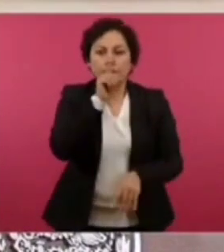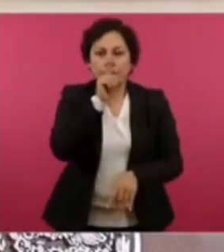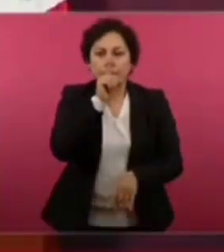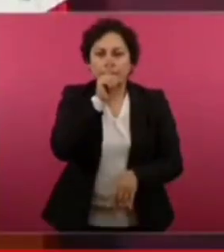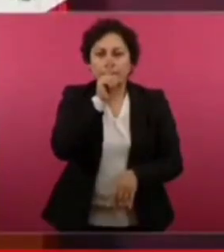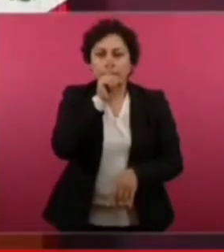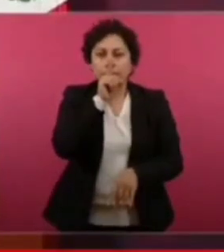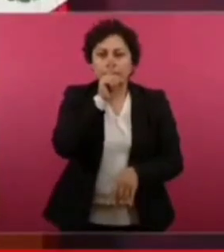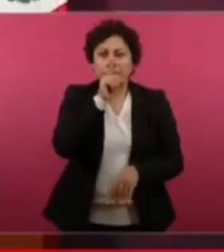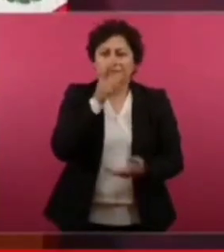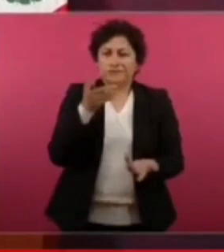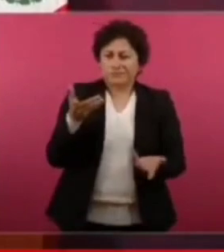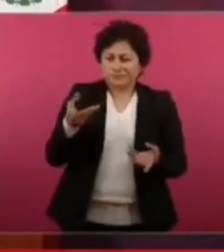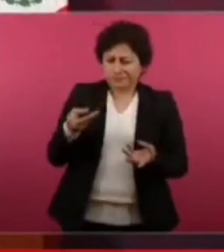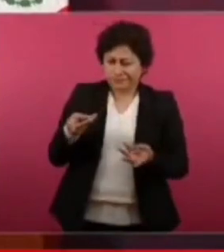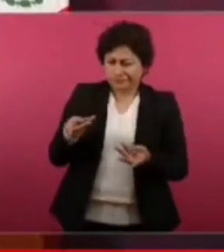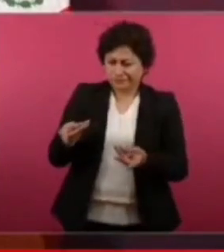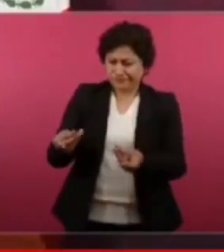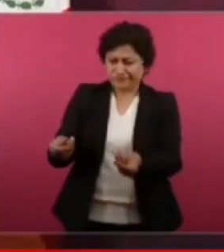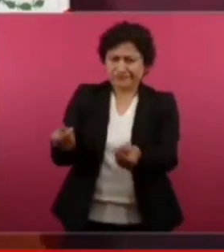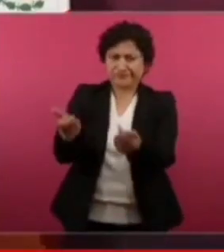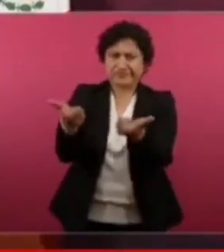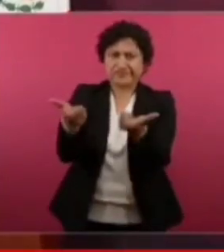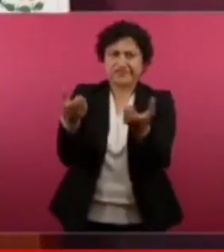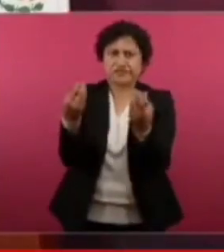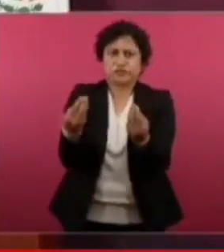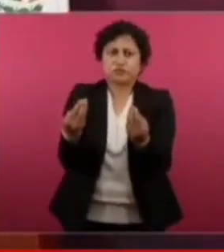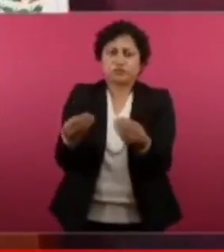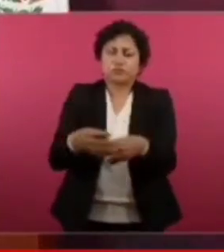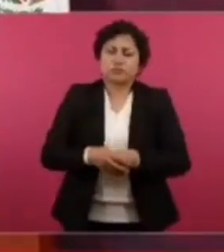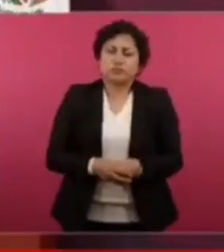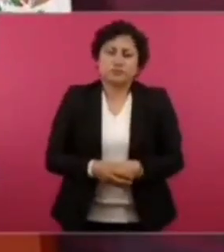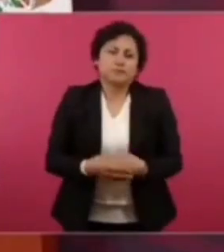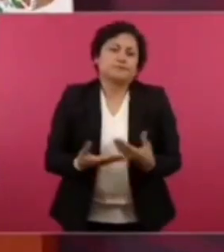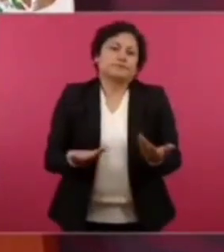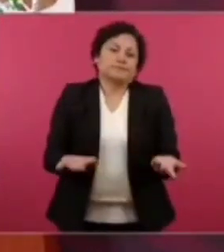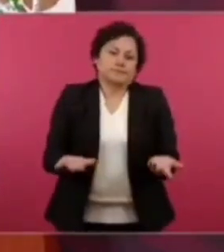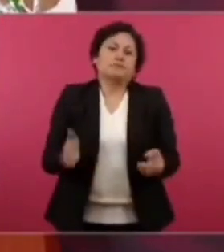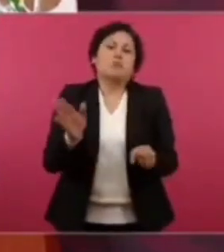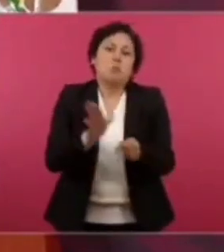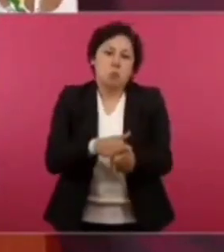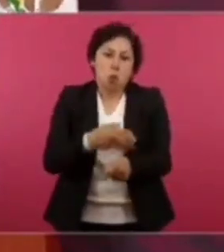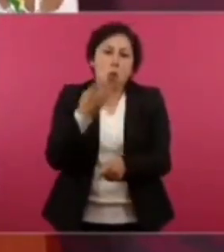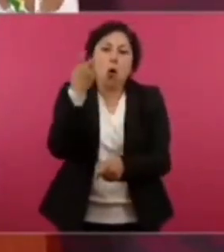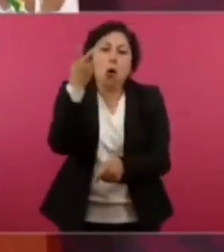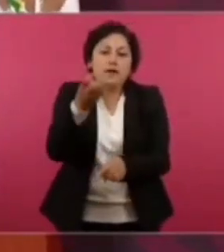cuestan mucho estos aparatos. Bueno, por eso es que los crearon,